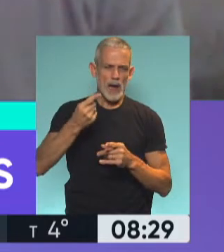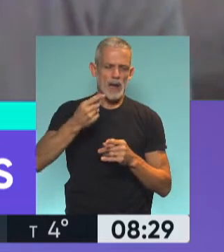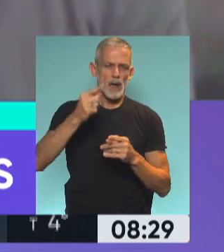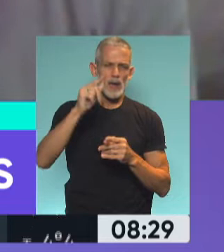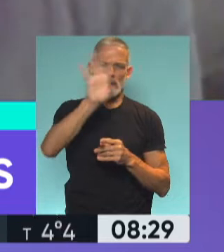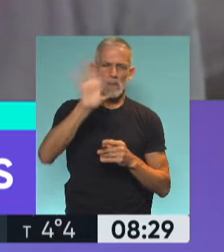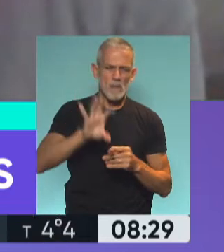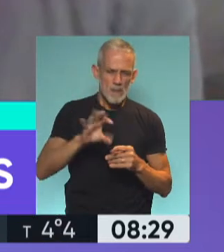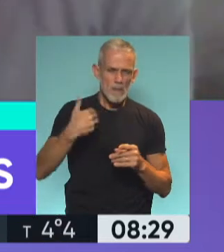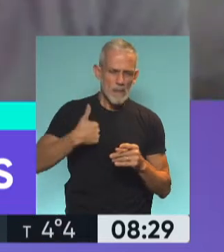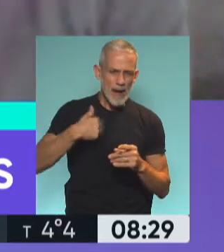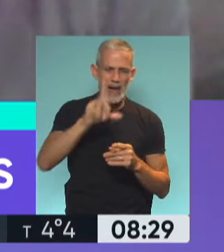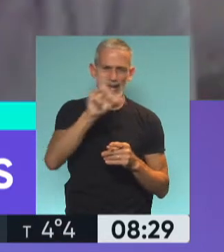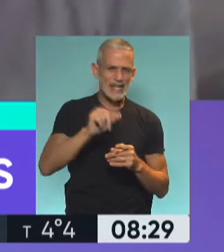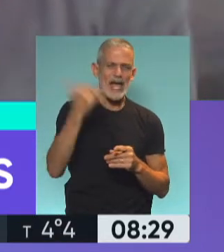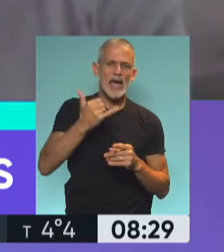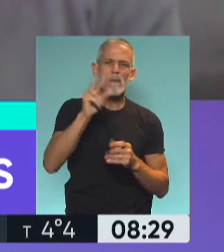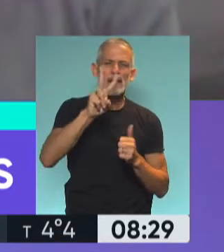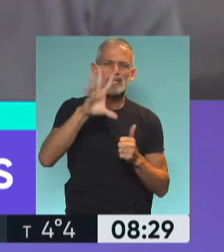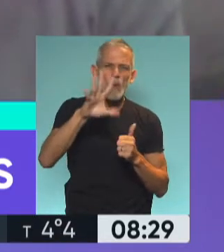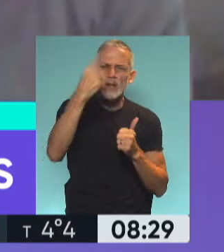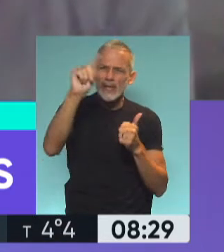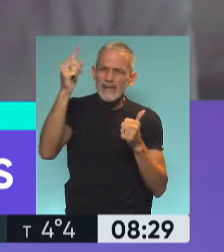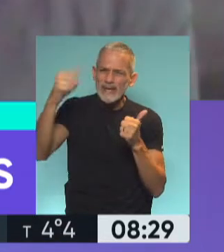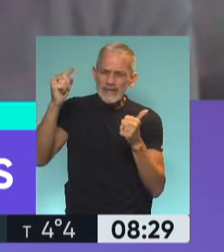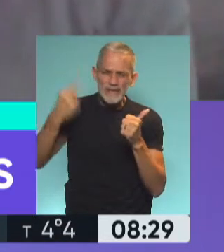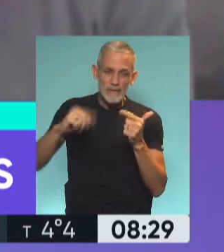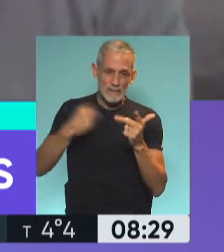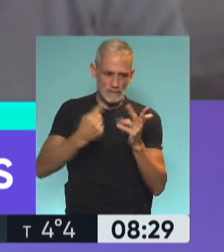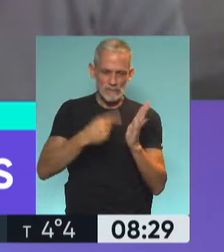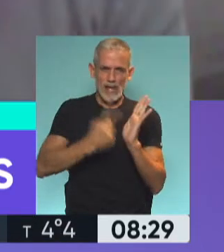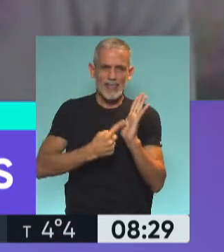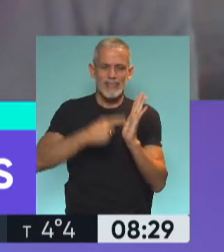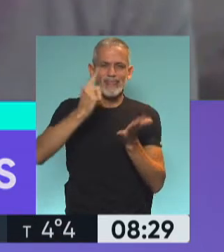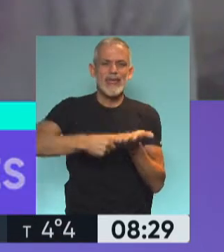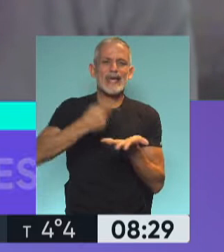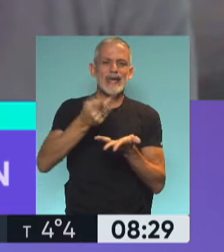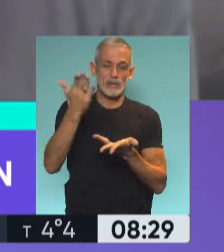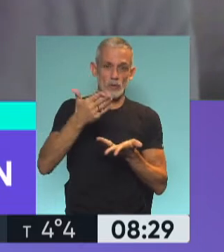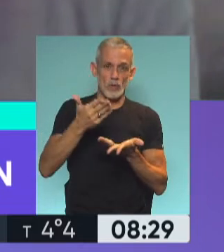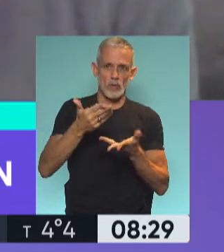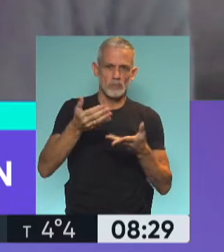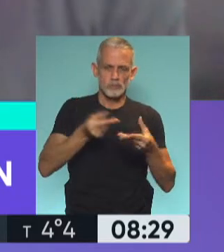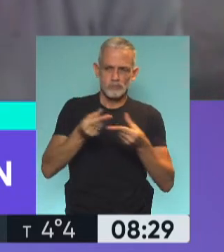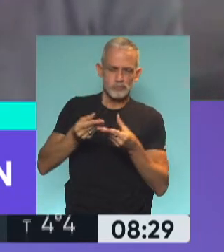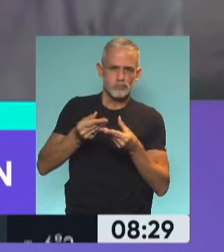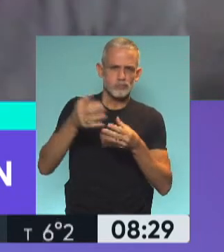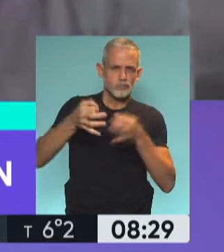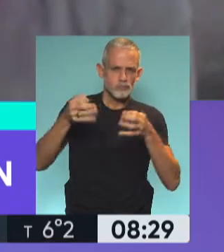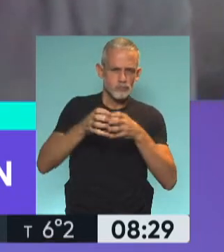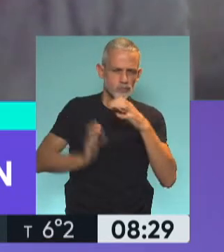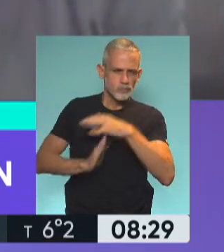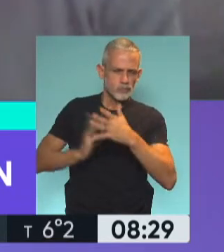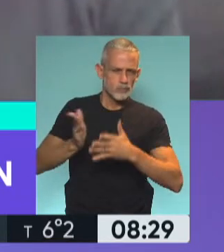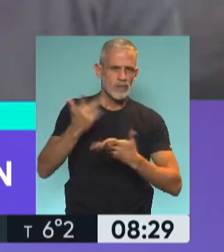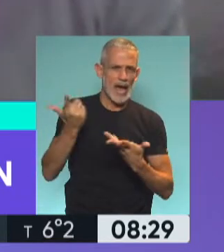24 estrategias sanitarias diferentes. O sea, el decreto que dio origen a la presentación judicial del jefe de gobierno para